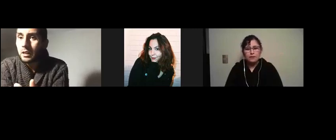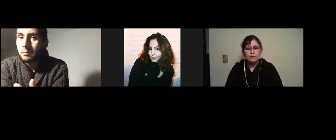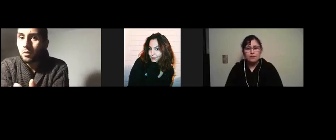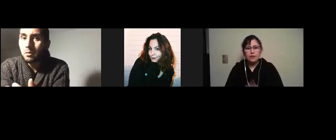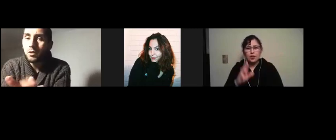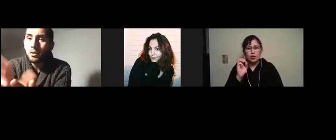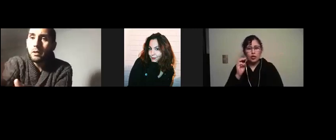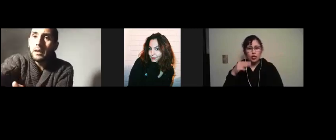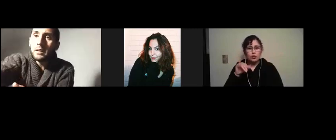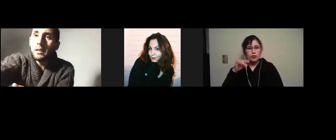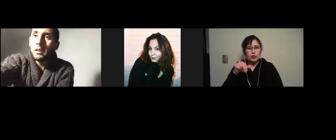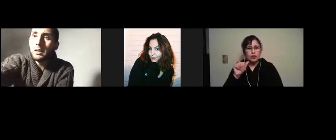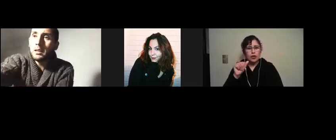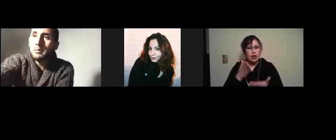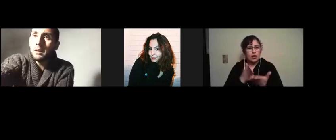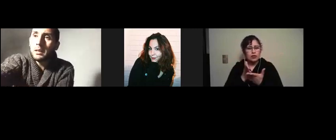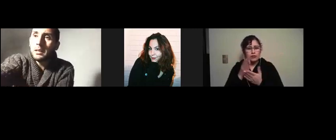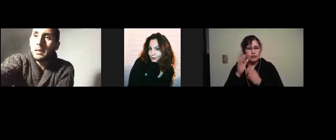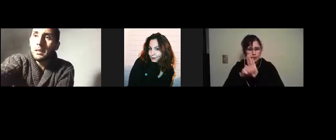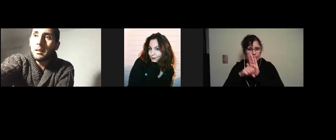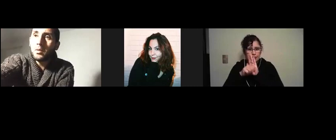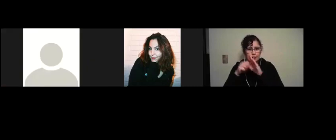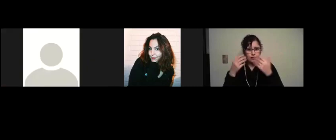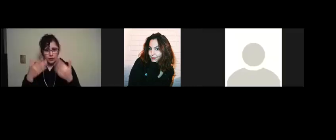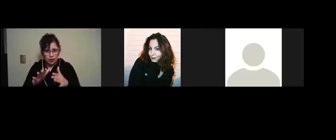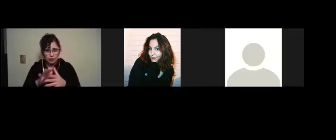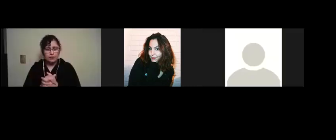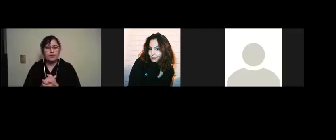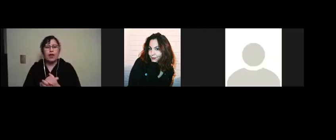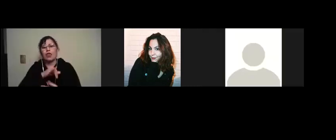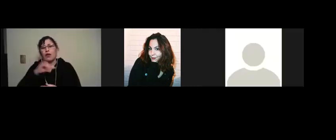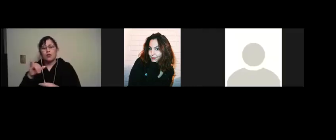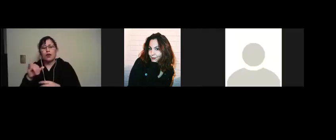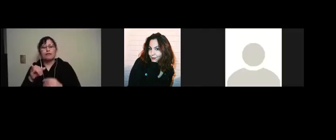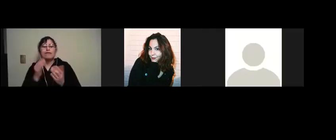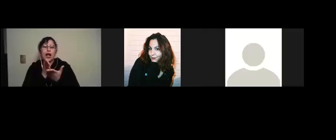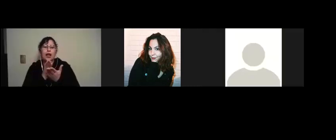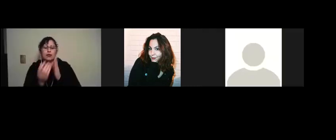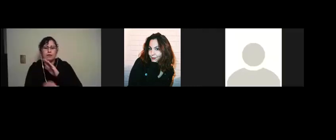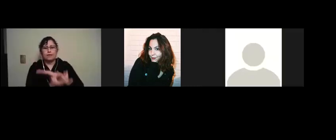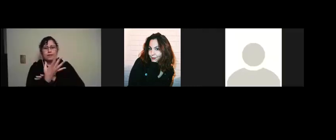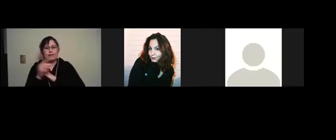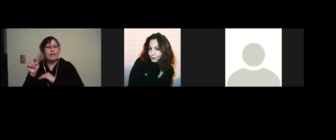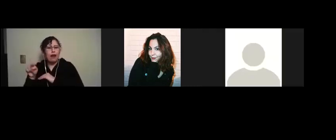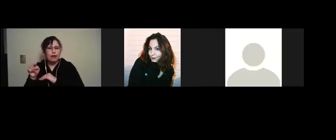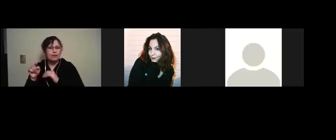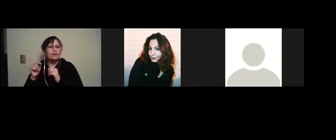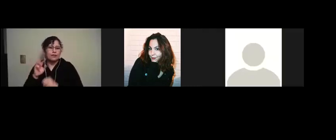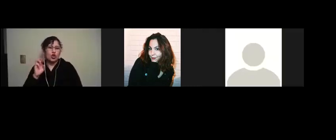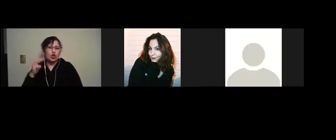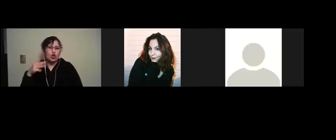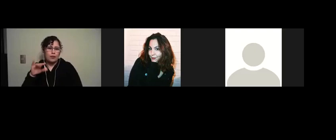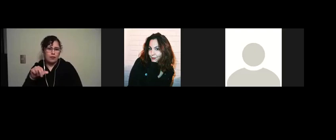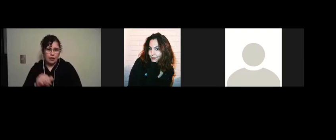creo que ya comenzó a grabar, así que va a estar disponible para todos aquellos quienes no pudieron